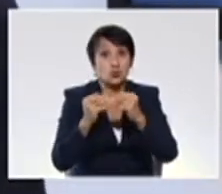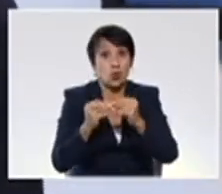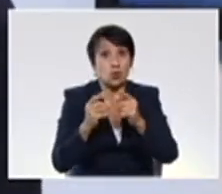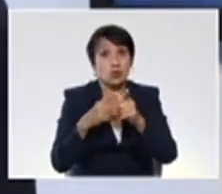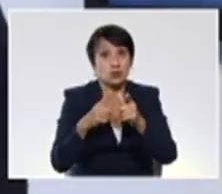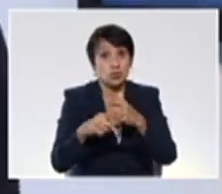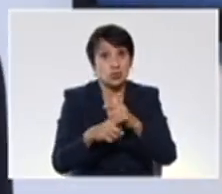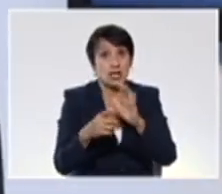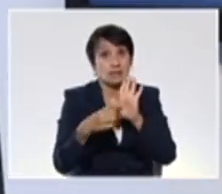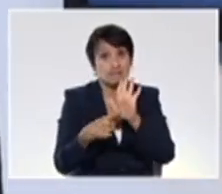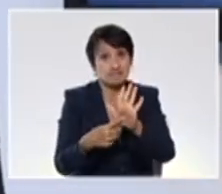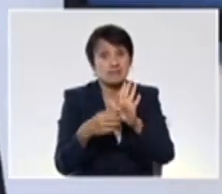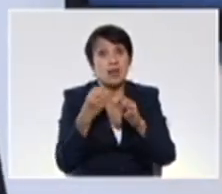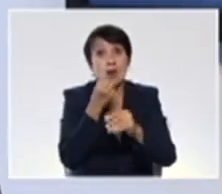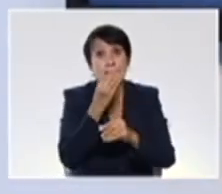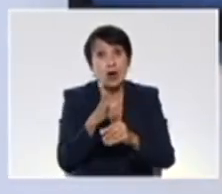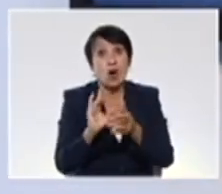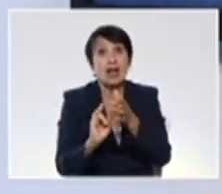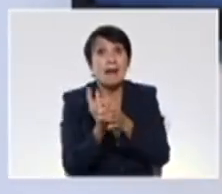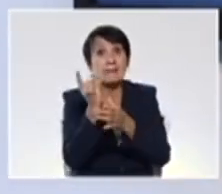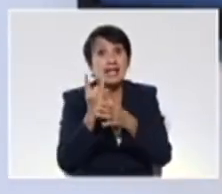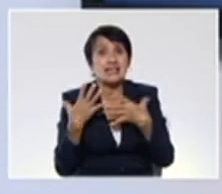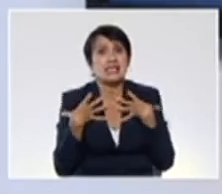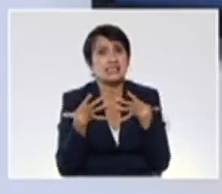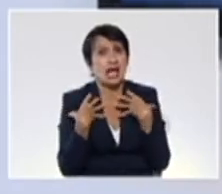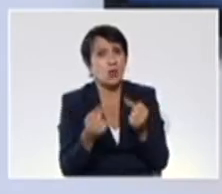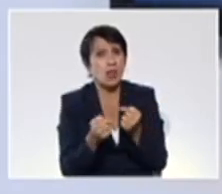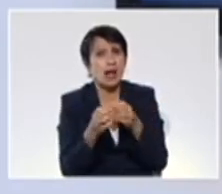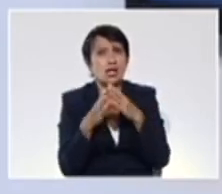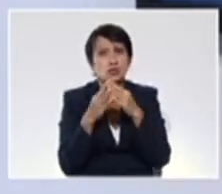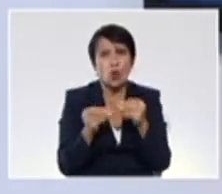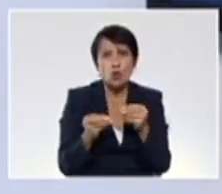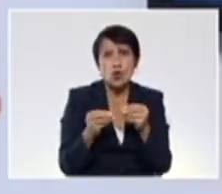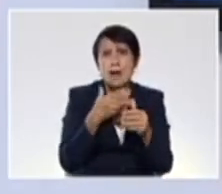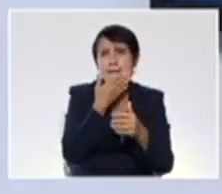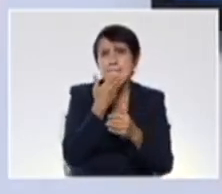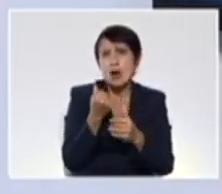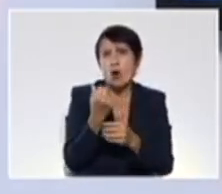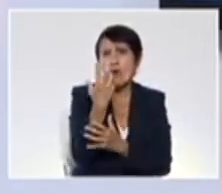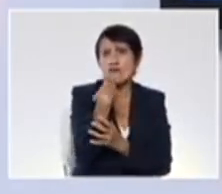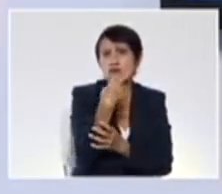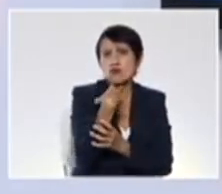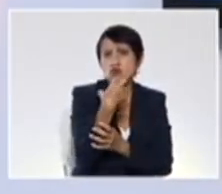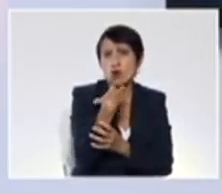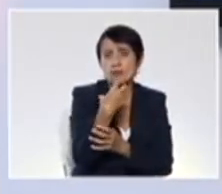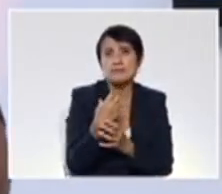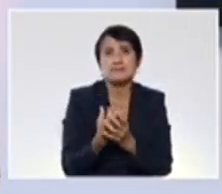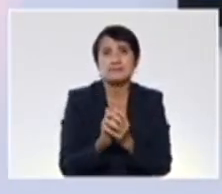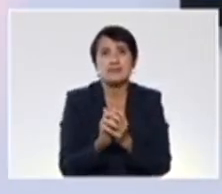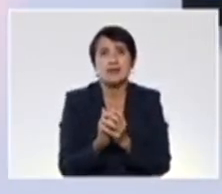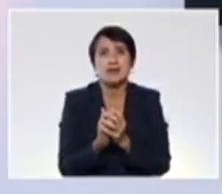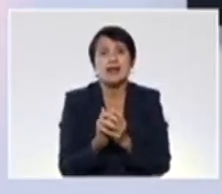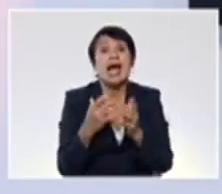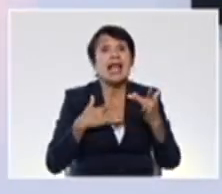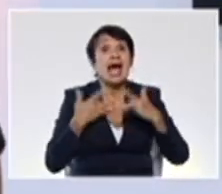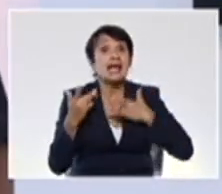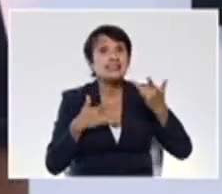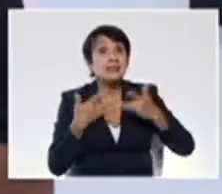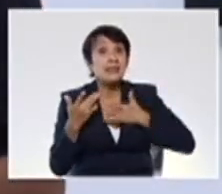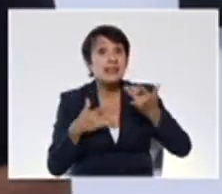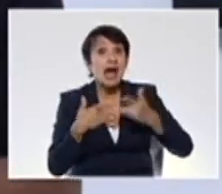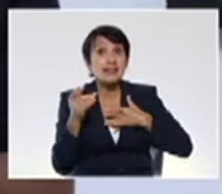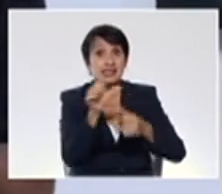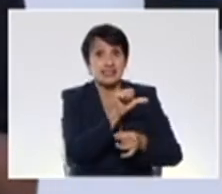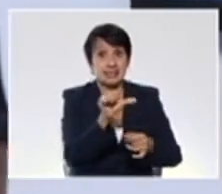a permitir a nosotros tener unas plantas más saludables y que nos dé mejores frutos, ¿sí? Entonces, para las actividades de